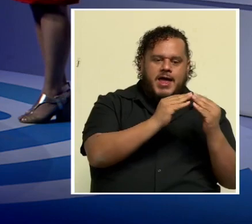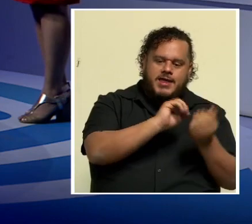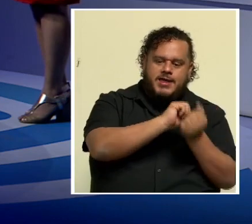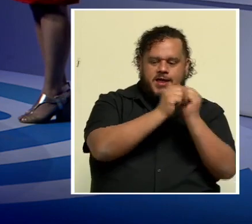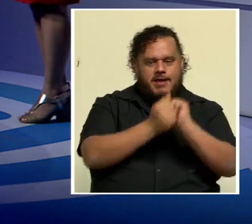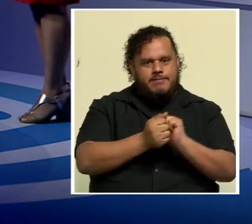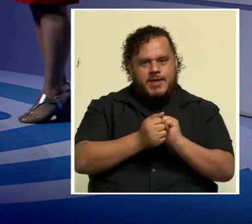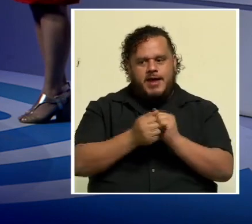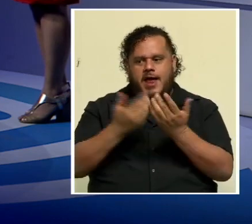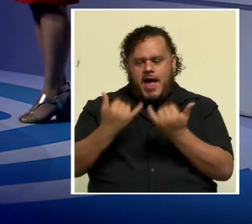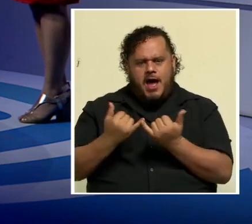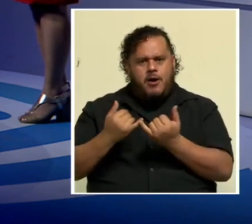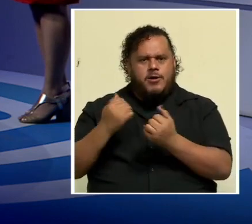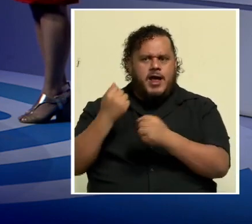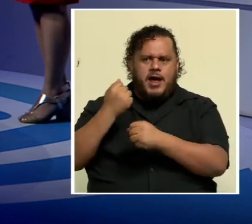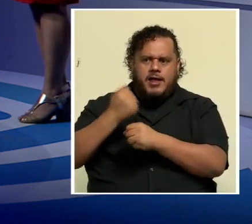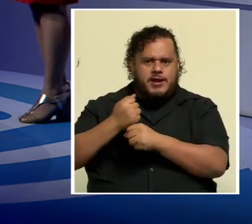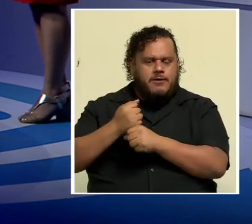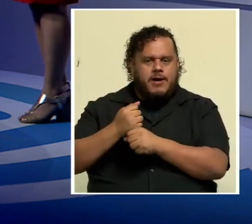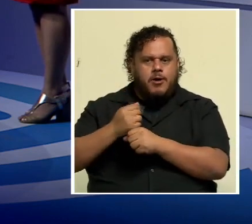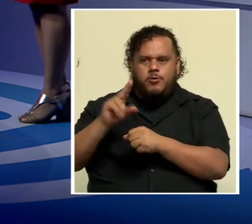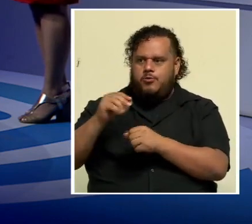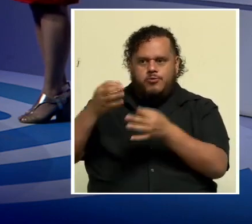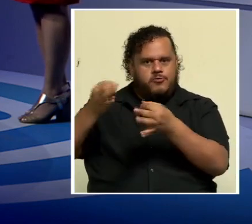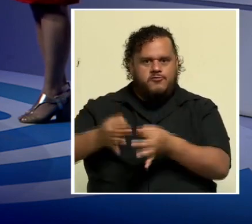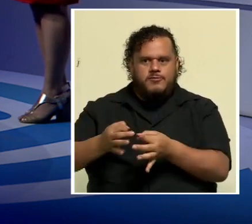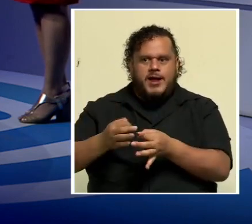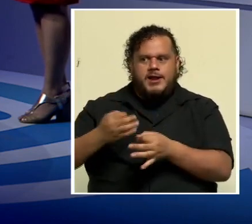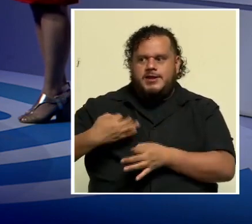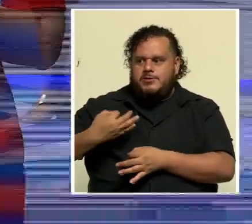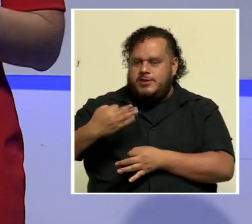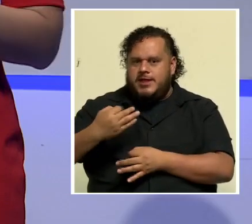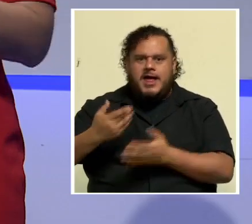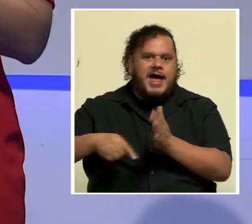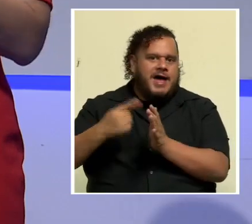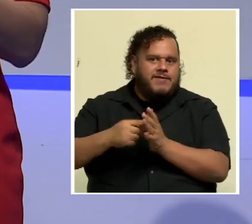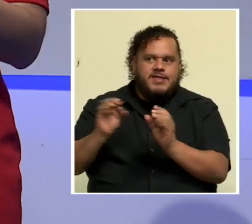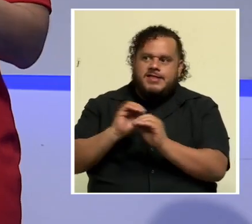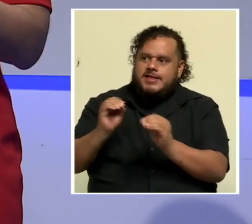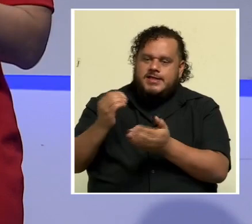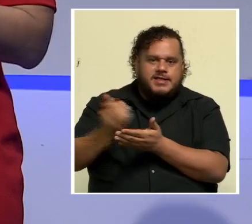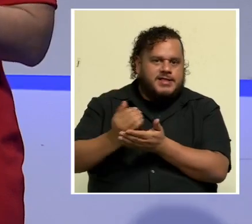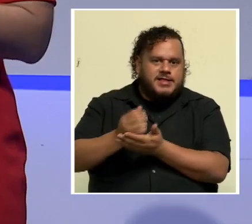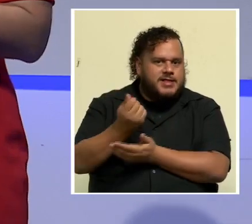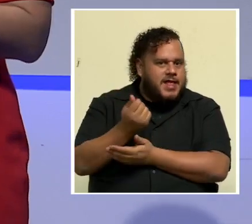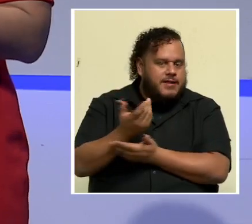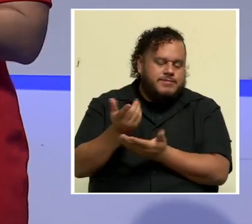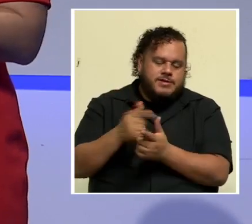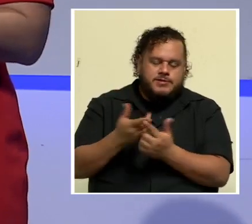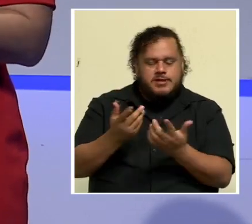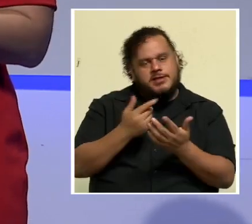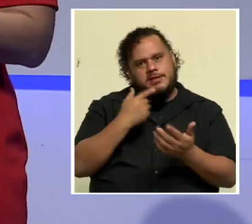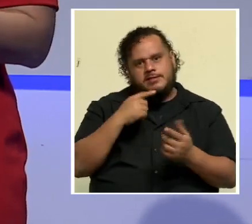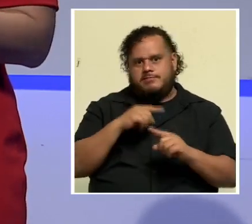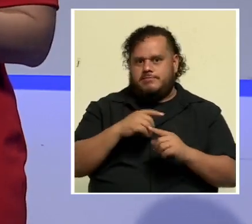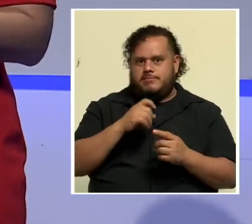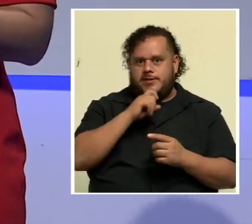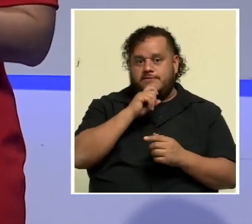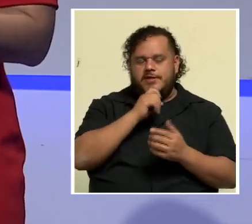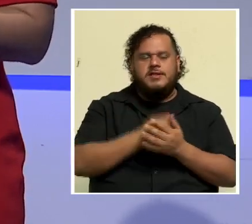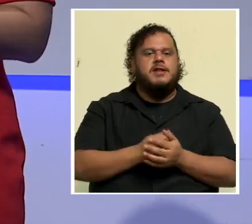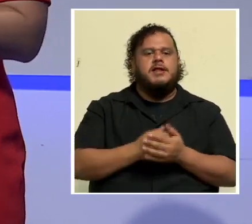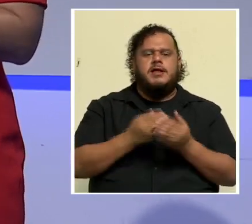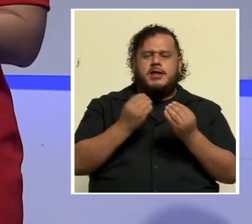a veces no generar ni un solo colón a pesar del esfuerzo que realizan. Claro, y es que es en distintos escenarios, tanto como los que